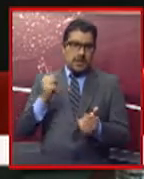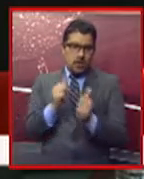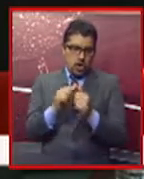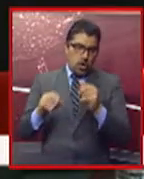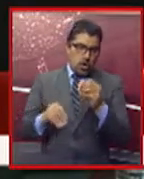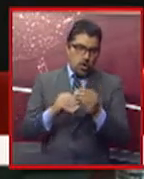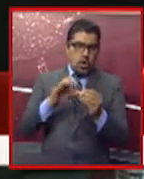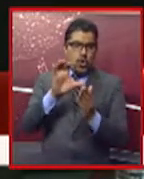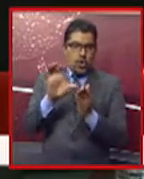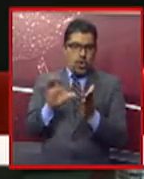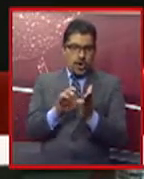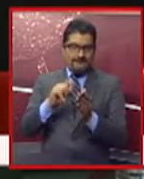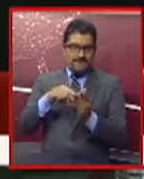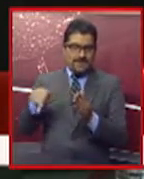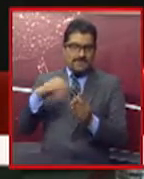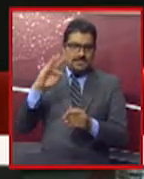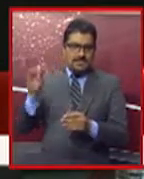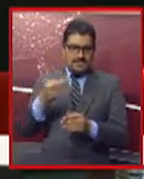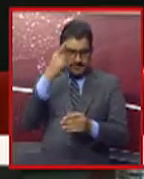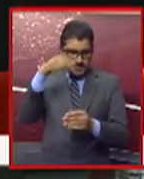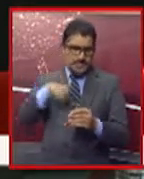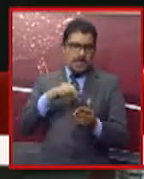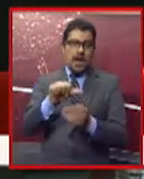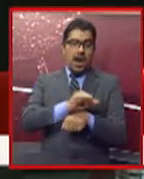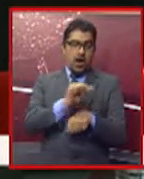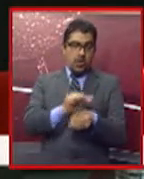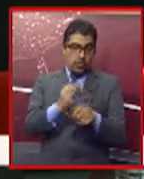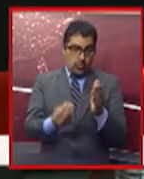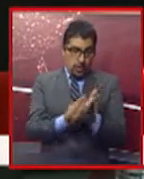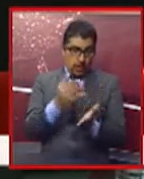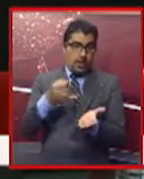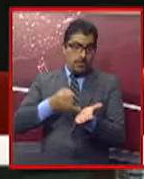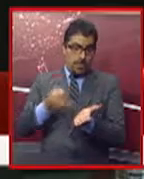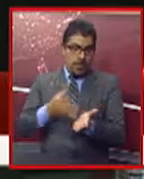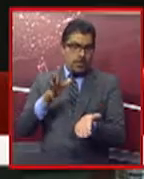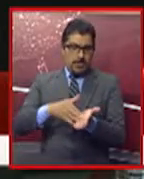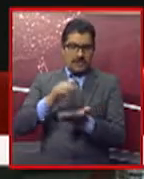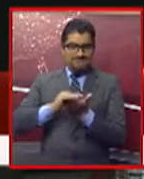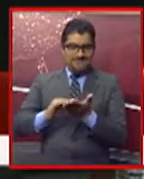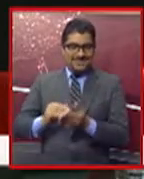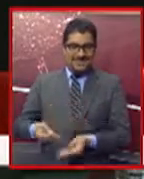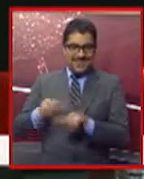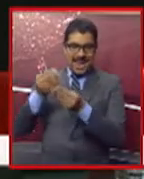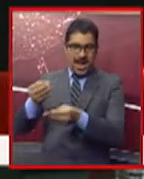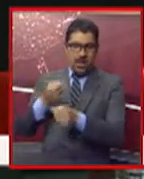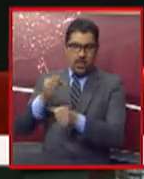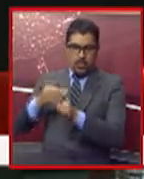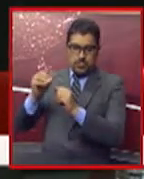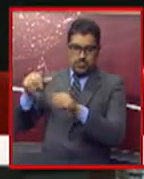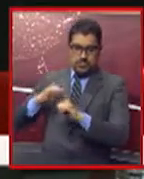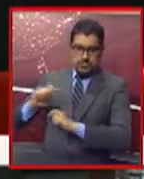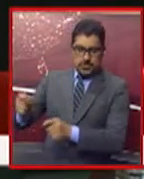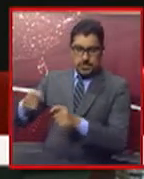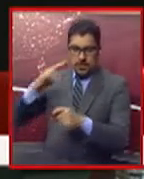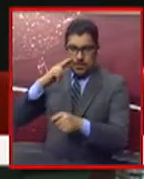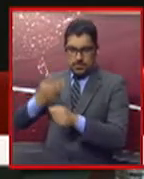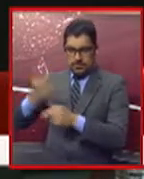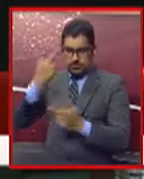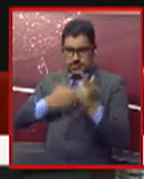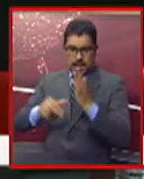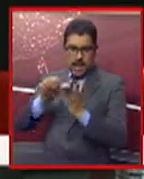de la Federación y de la Ley Federal del Impuesto sobre Automóviles Nuevos. Se remite al Ejecutivo Federal para los efectos del